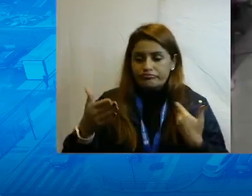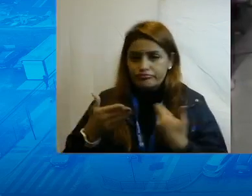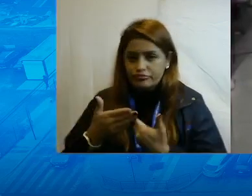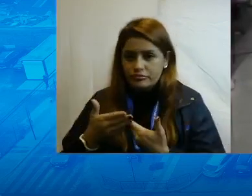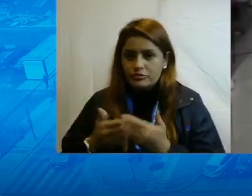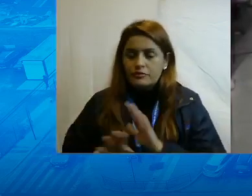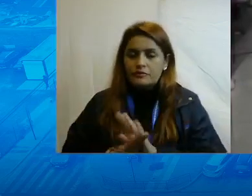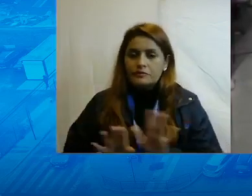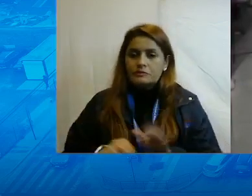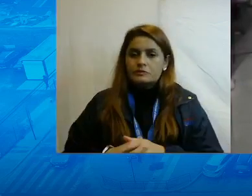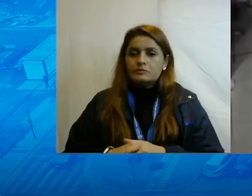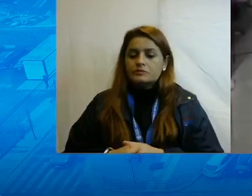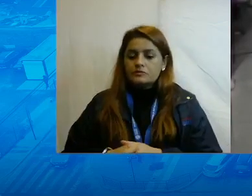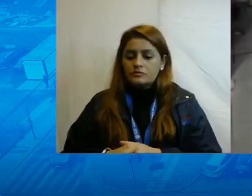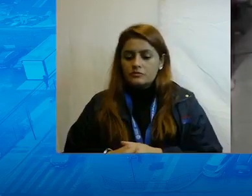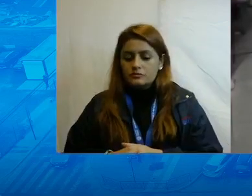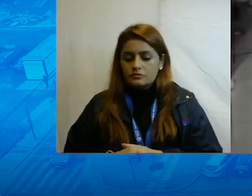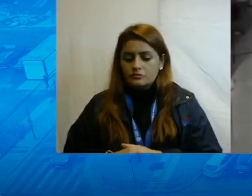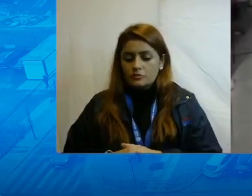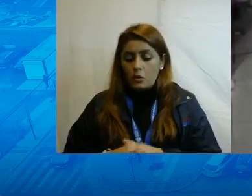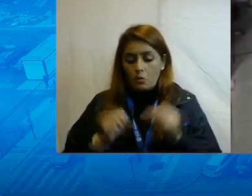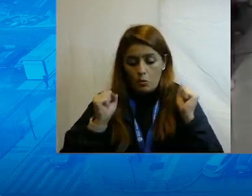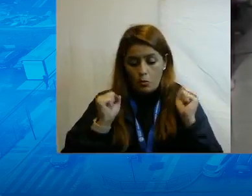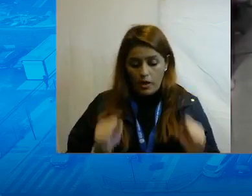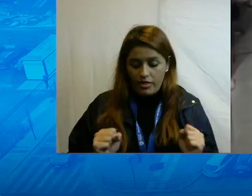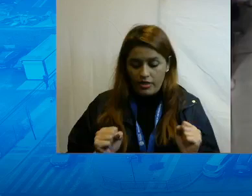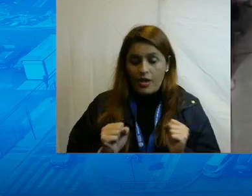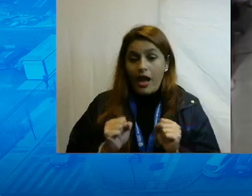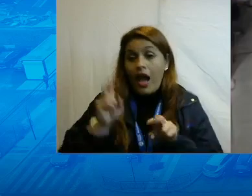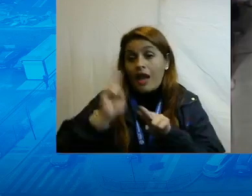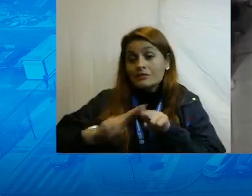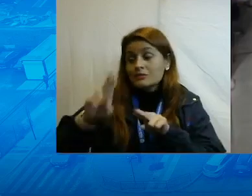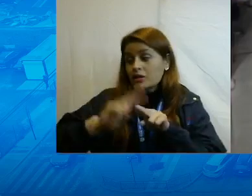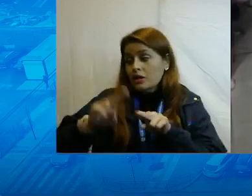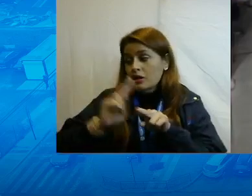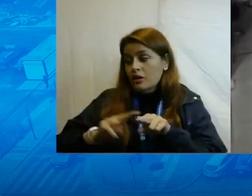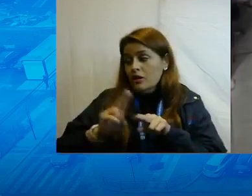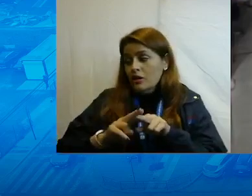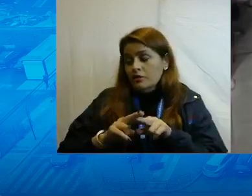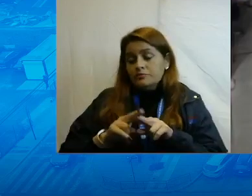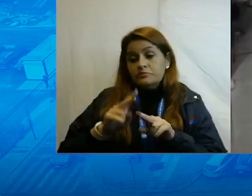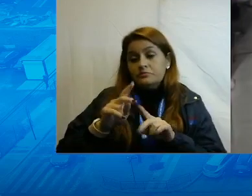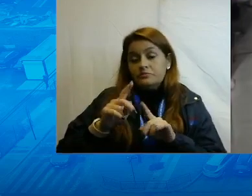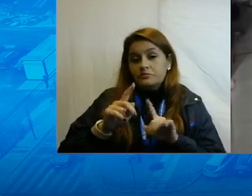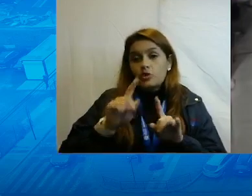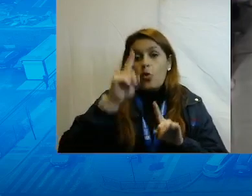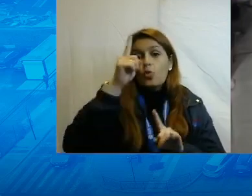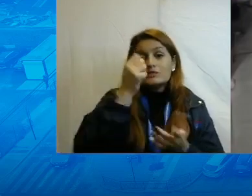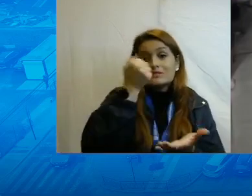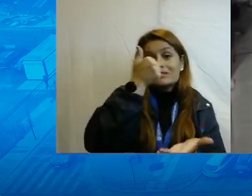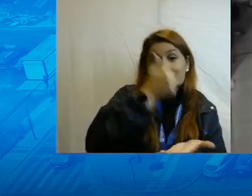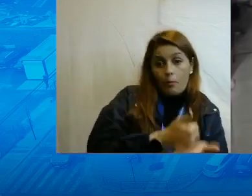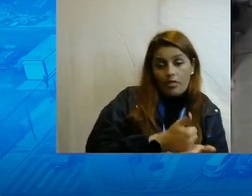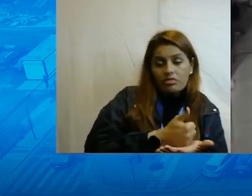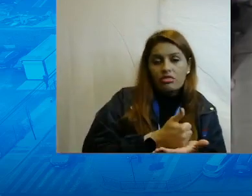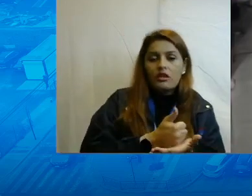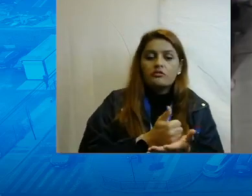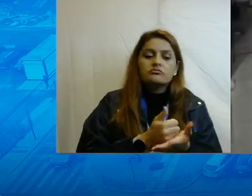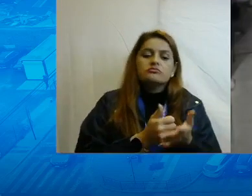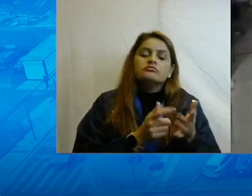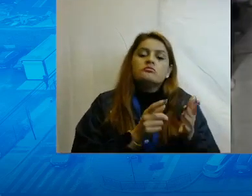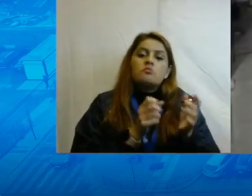intervenciones de esterilizaciones, por ejemplo. Entonces, poder generar, tal vez semestralmente o a una cantidad de meses